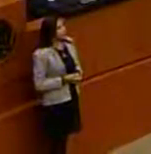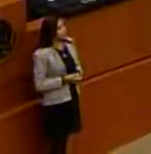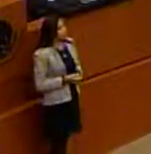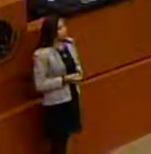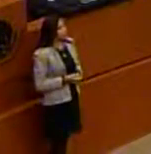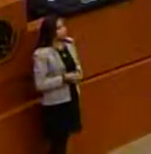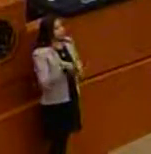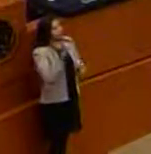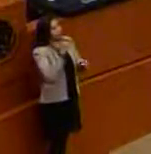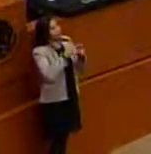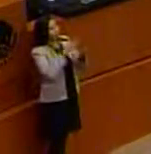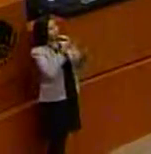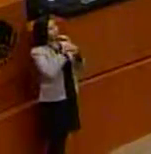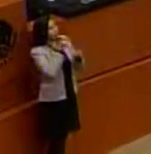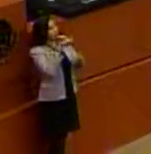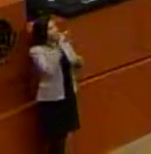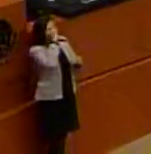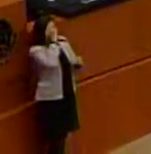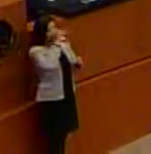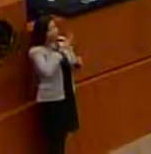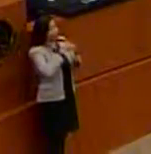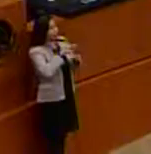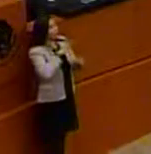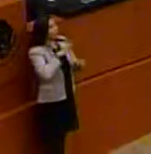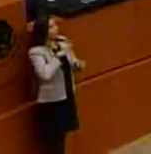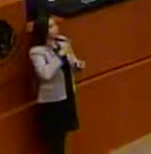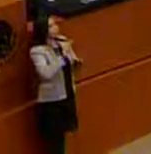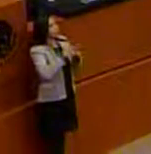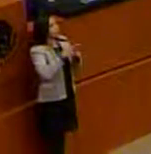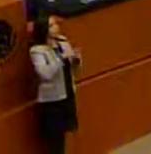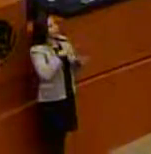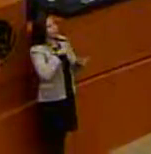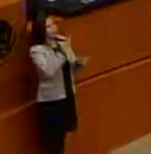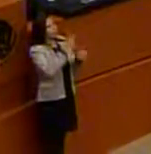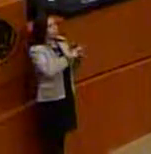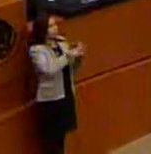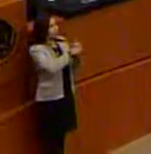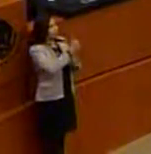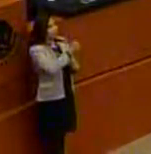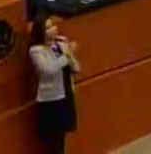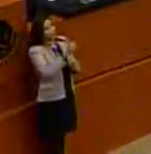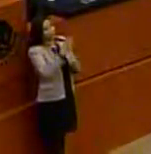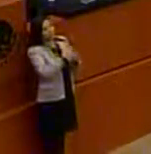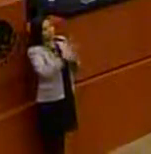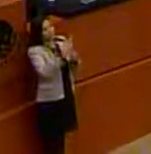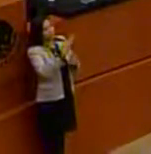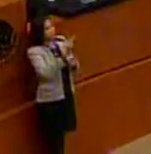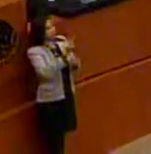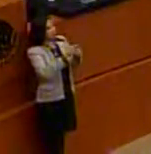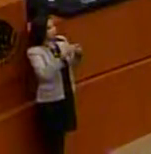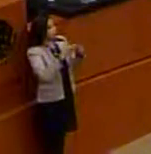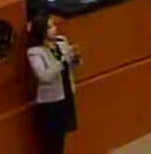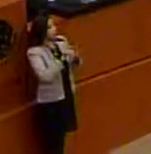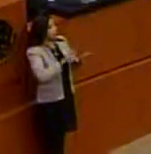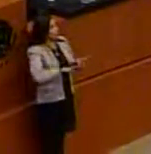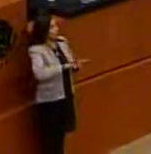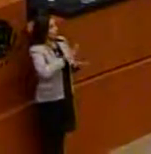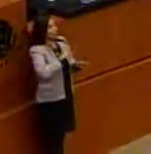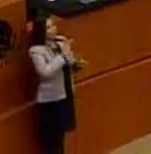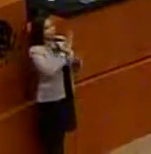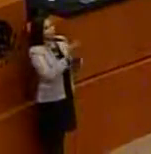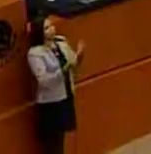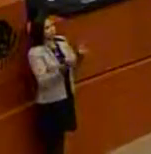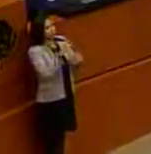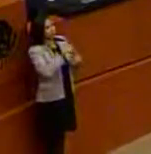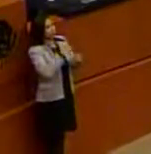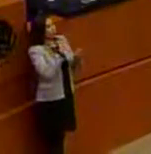a la población total, por supuesto, de la India, ahí durante 2011-13 un conjunto de 9 poblaciones tuvo este